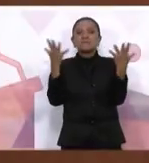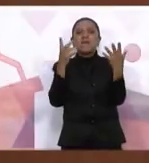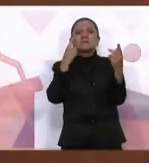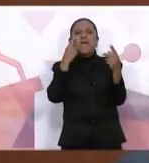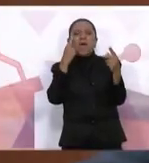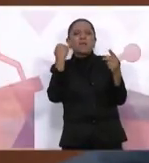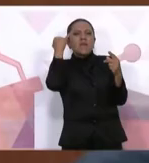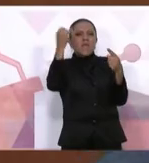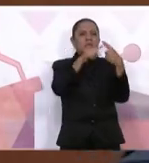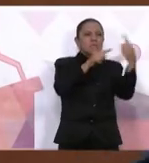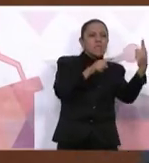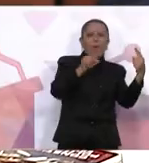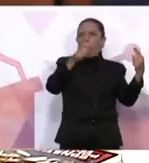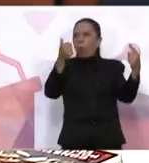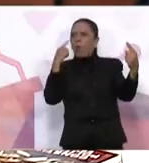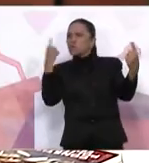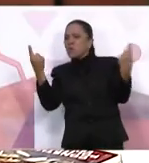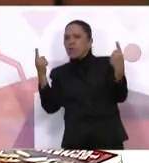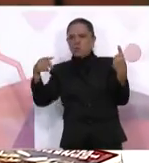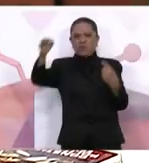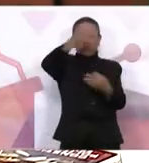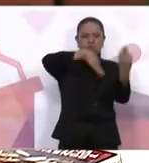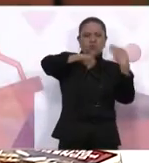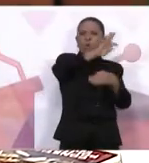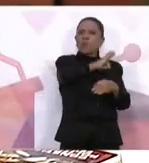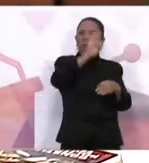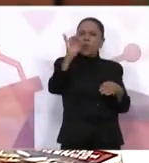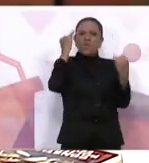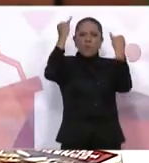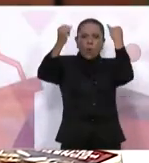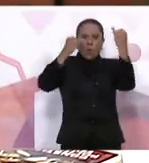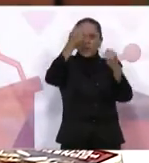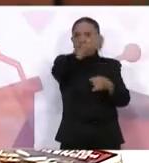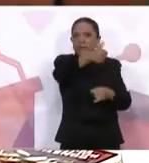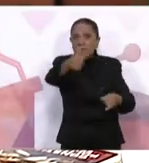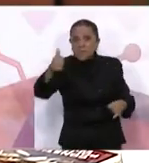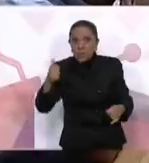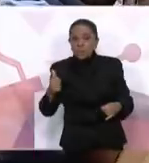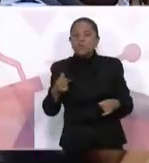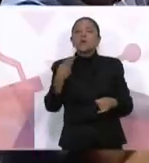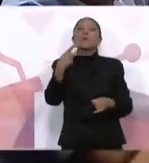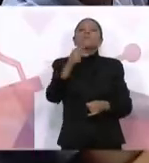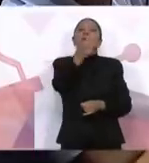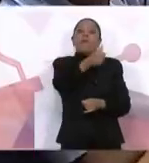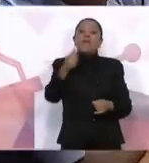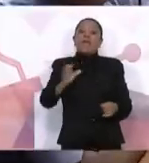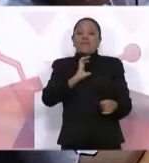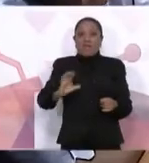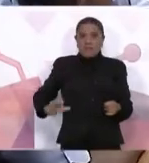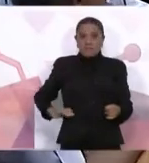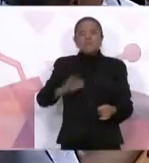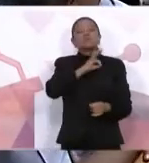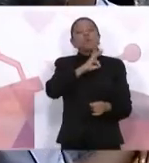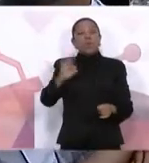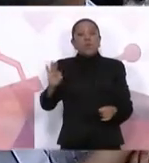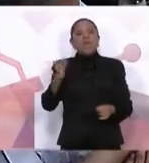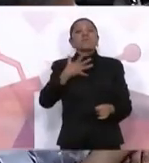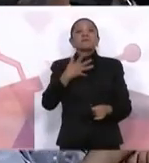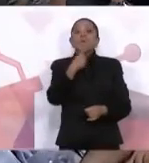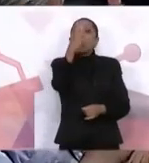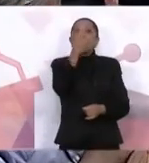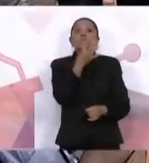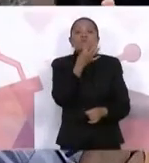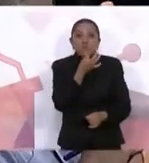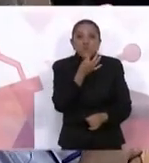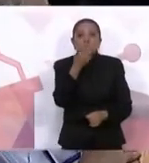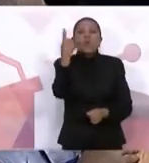los integrantes de la mesa cada candidato tendrá hasta un minuto para hacer réplicas y contrarréplicas a la